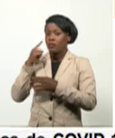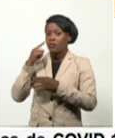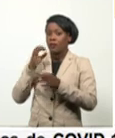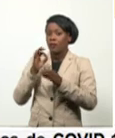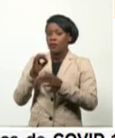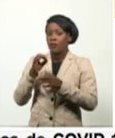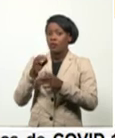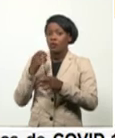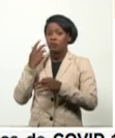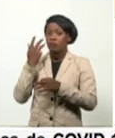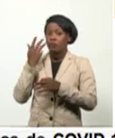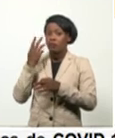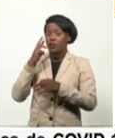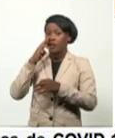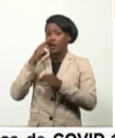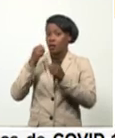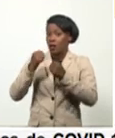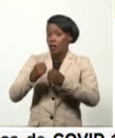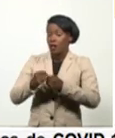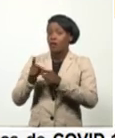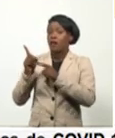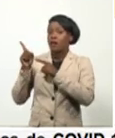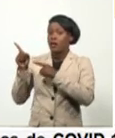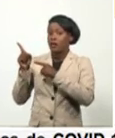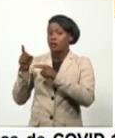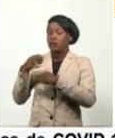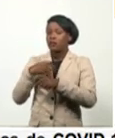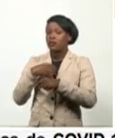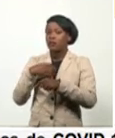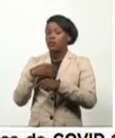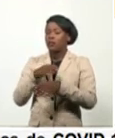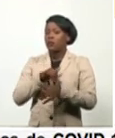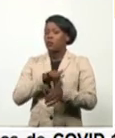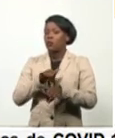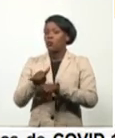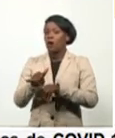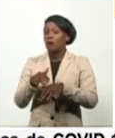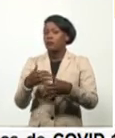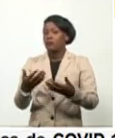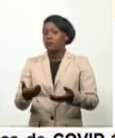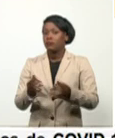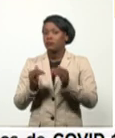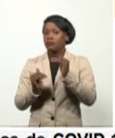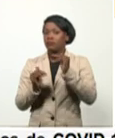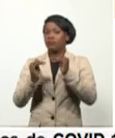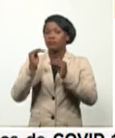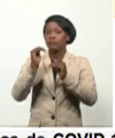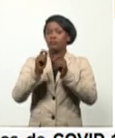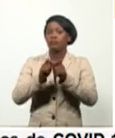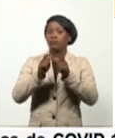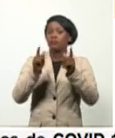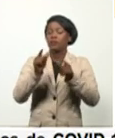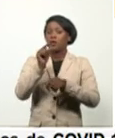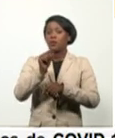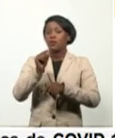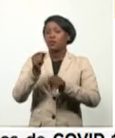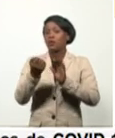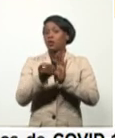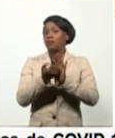es el que tiene un mayor número de casos